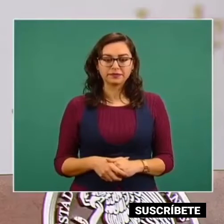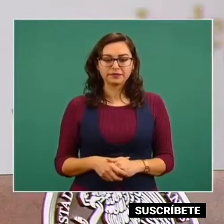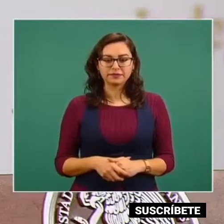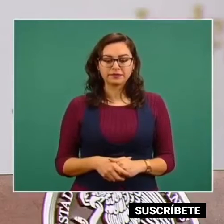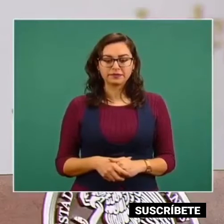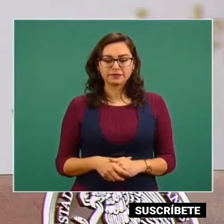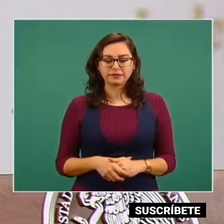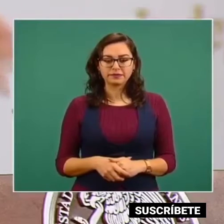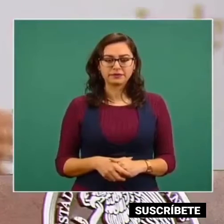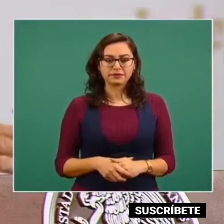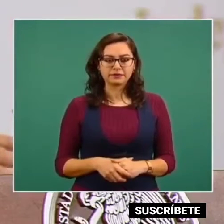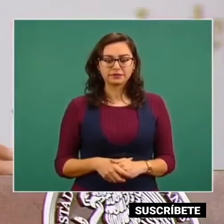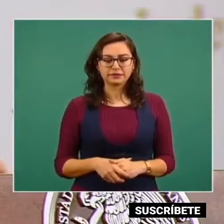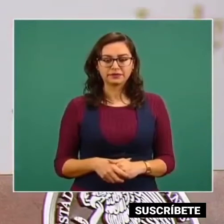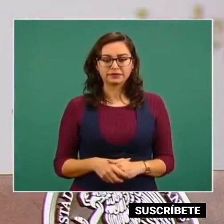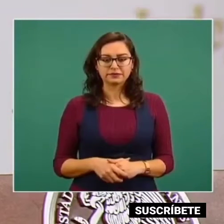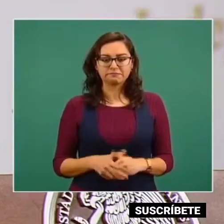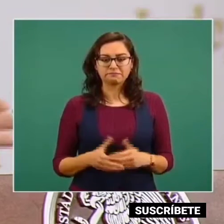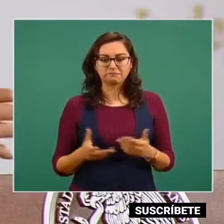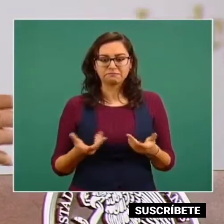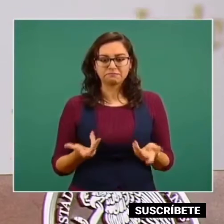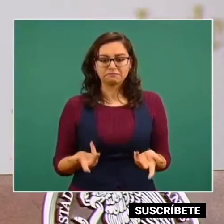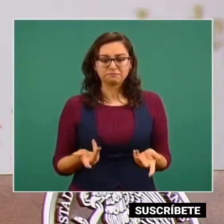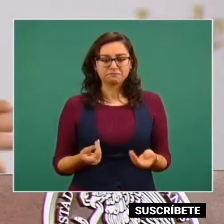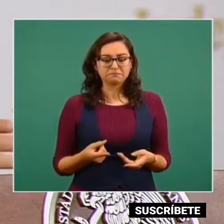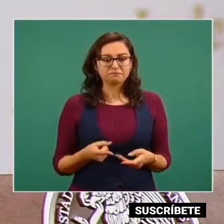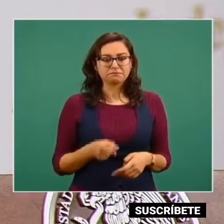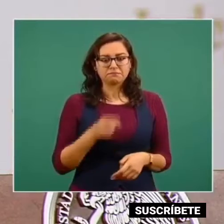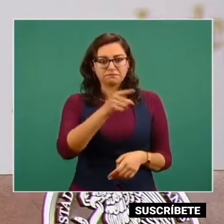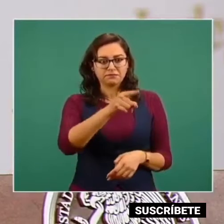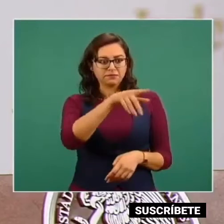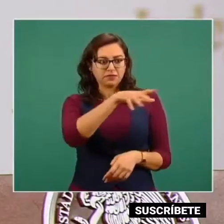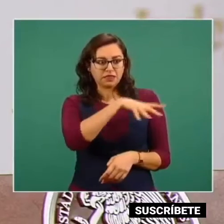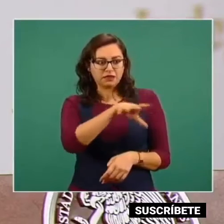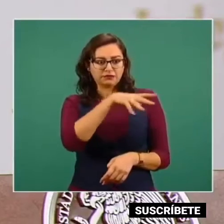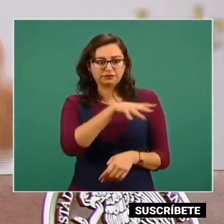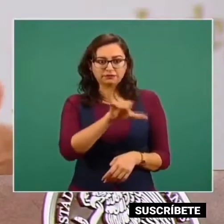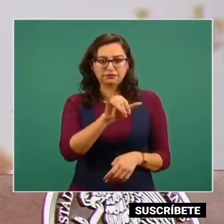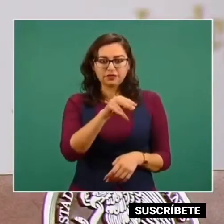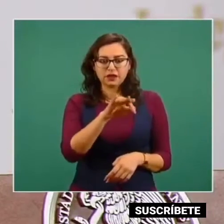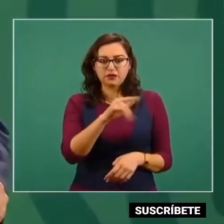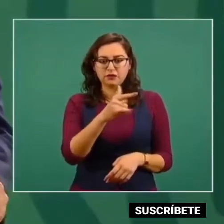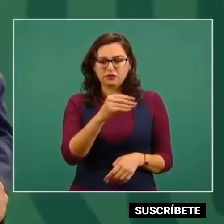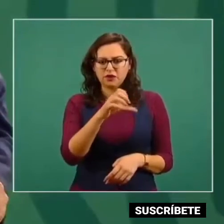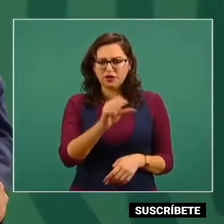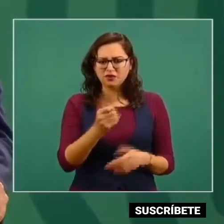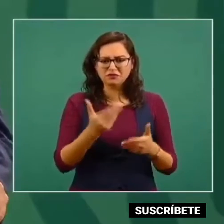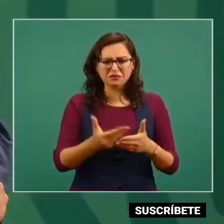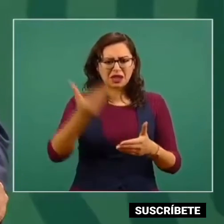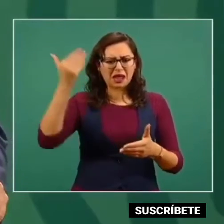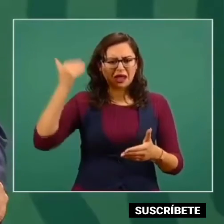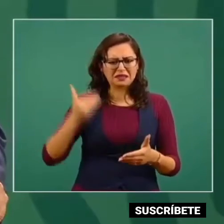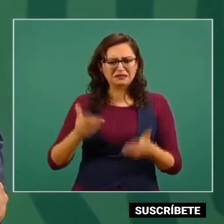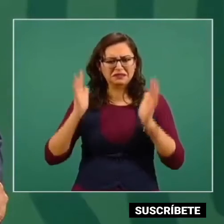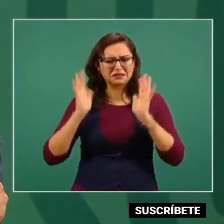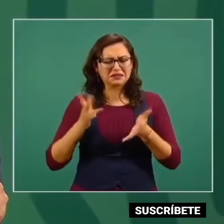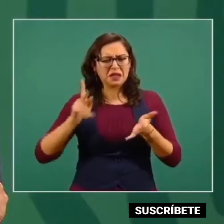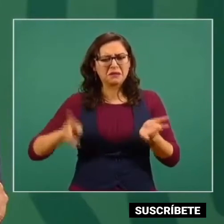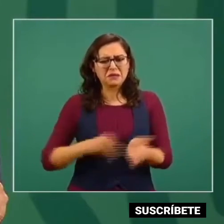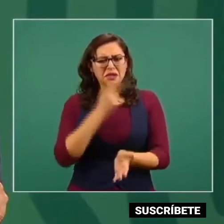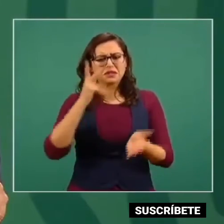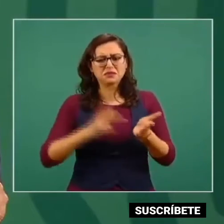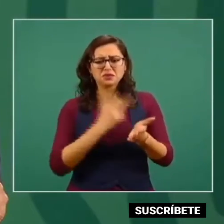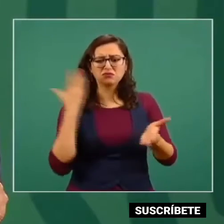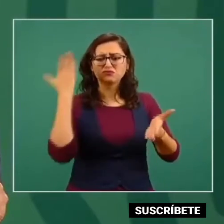Y ya el general Sinfuegos, de acuerdo a la información que tenemos, ya había estado en Estados Unidos,